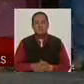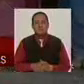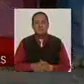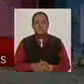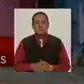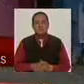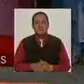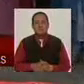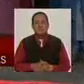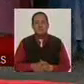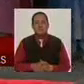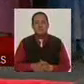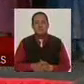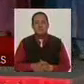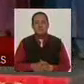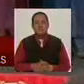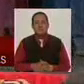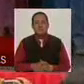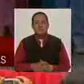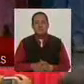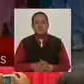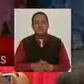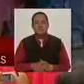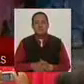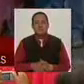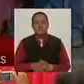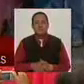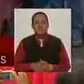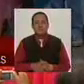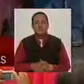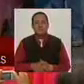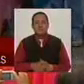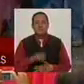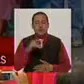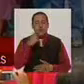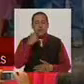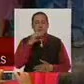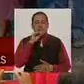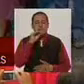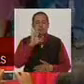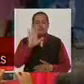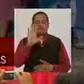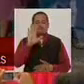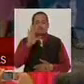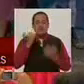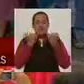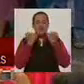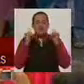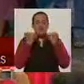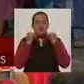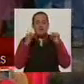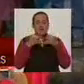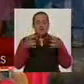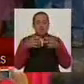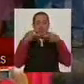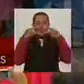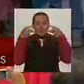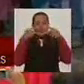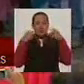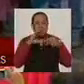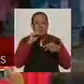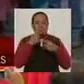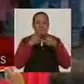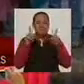Ojo, casi que ajoajode, amanantzán. Su lengua nativa a los cientos de